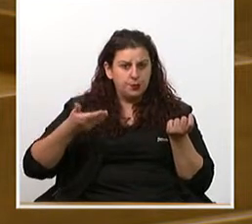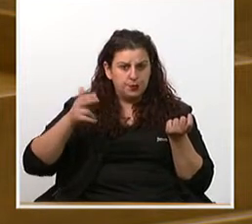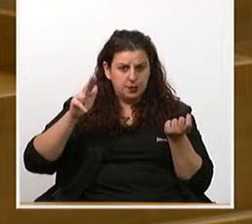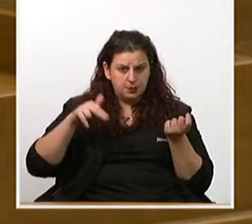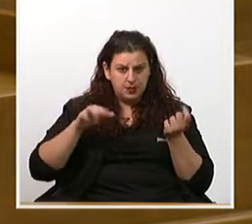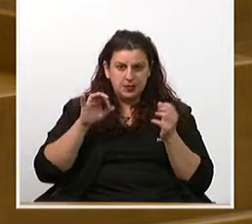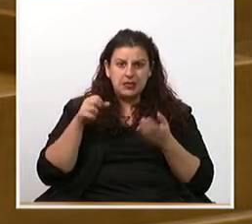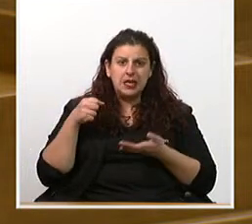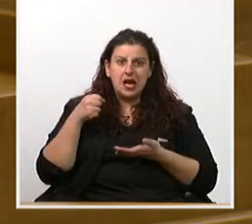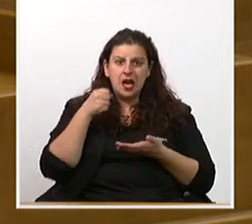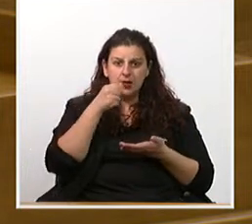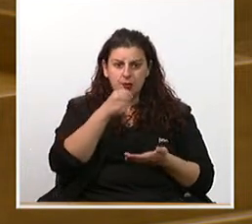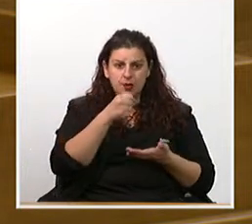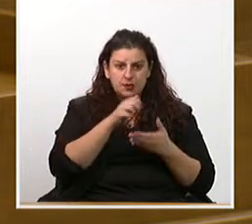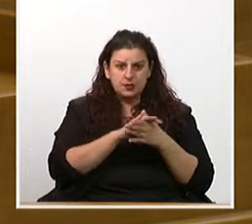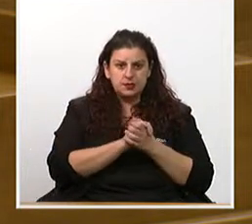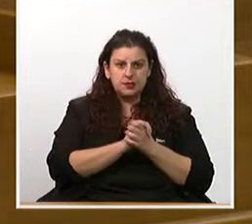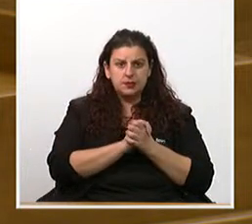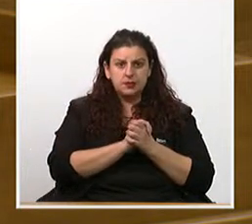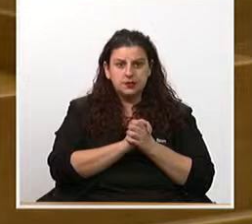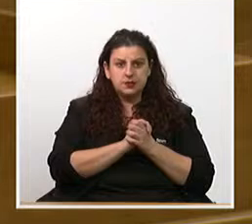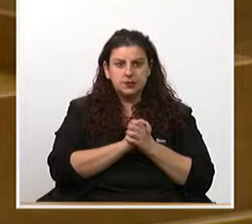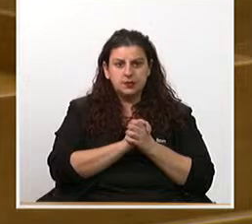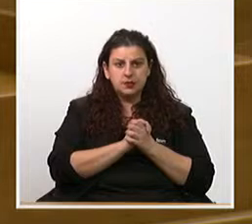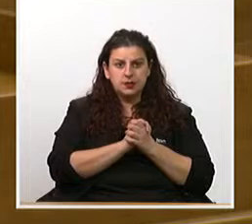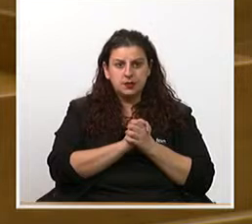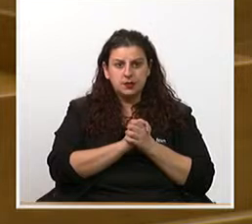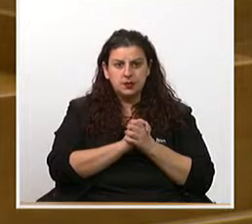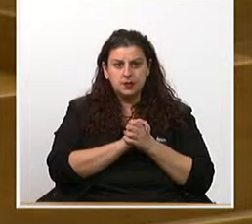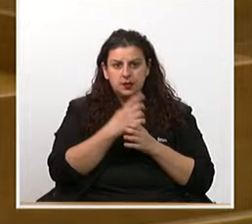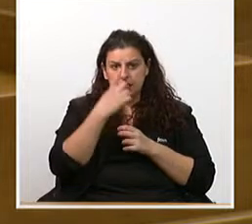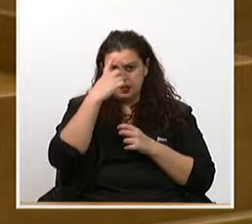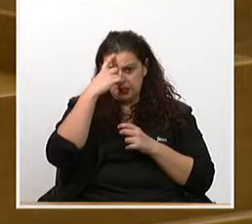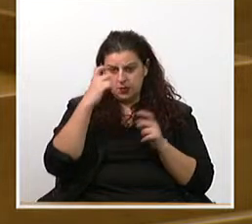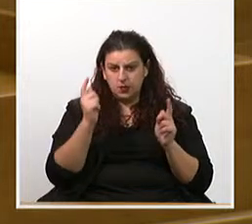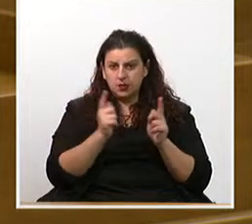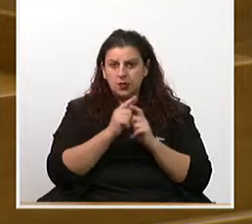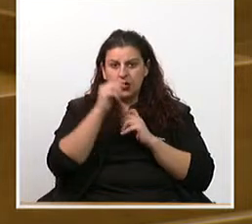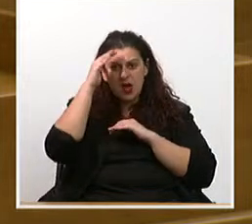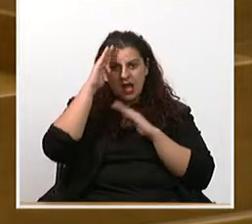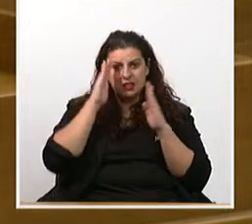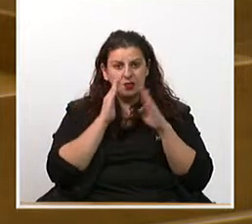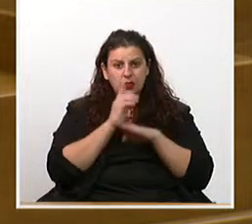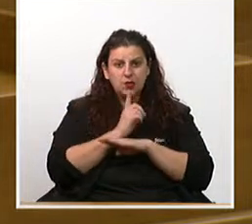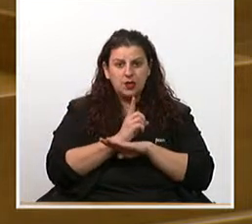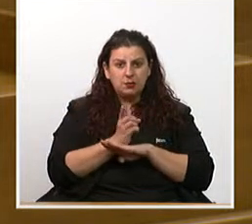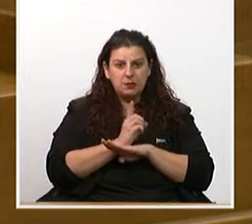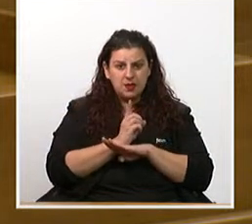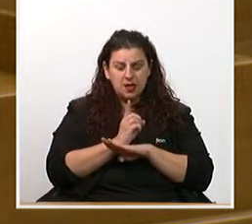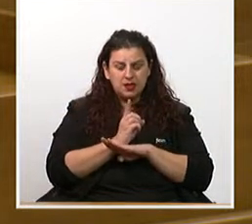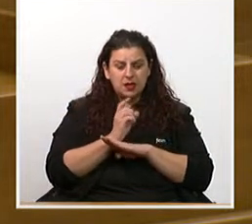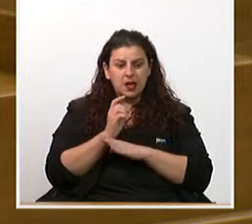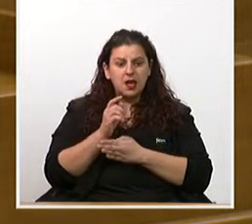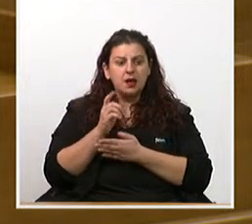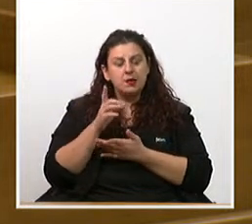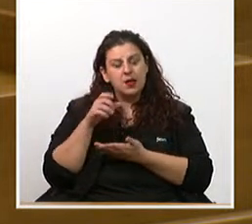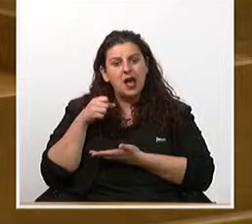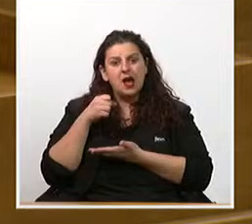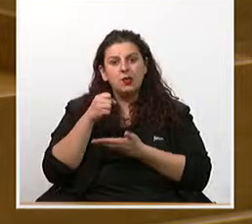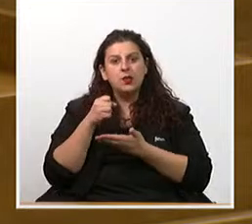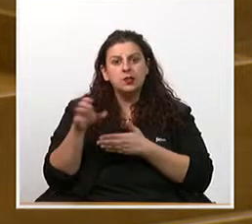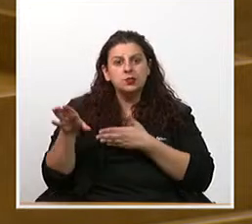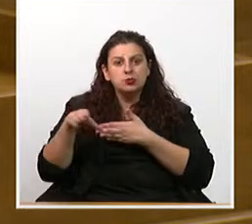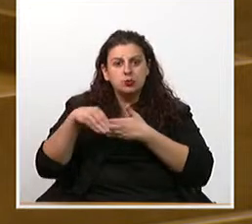las ayudas breve recordatorio para la atención inmediata y como ayudas complementarias